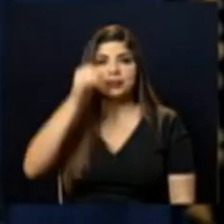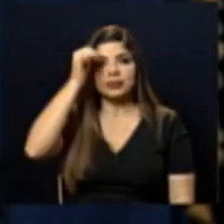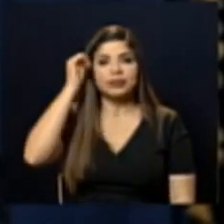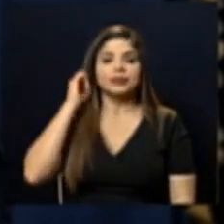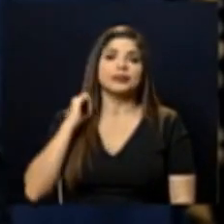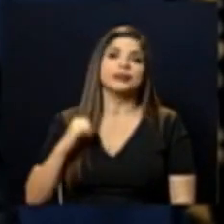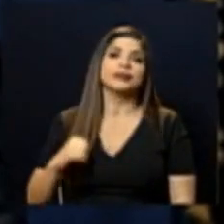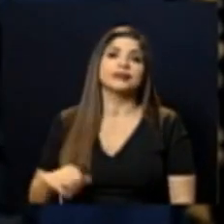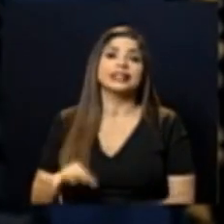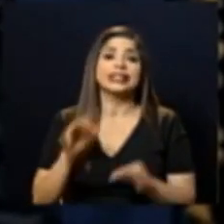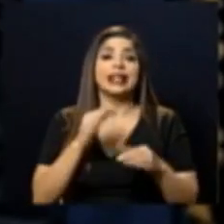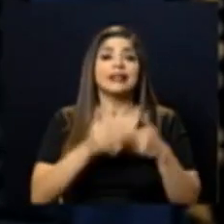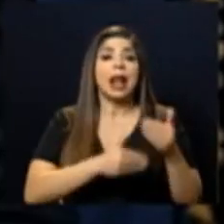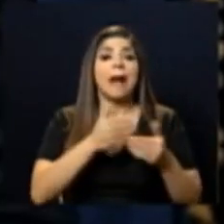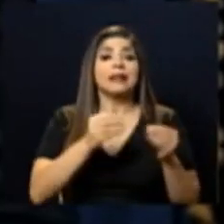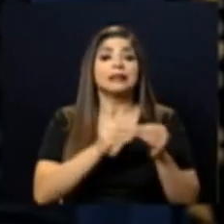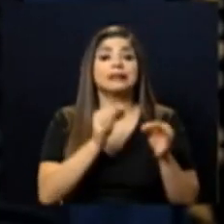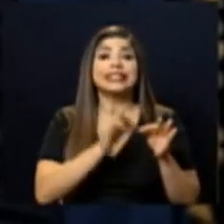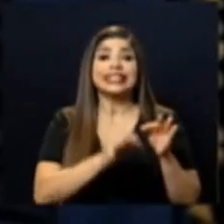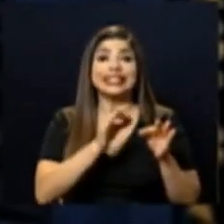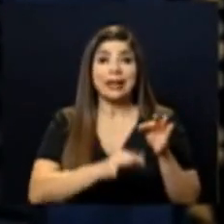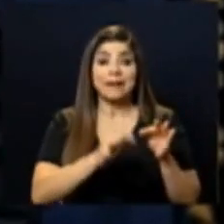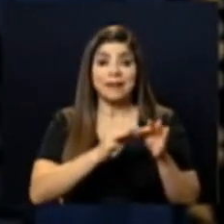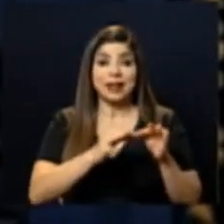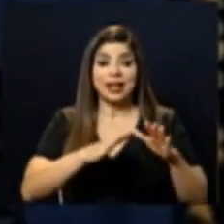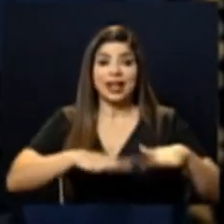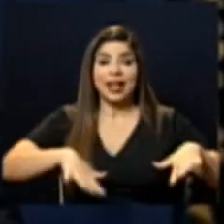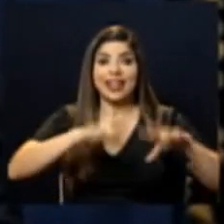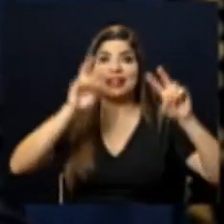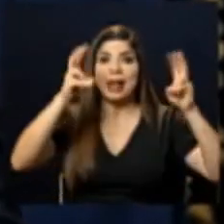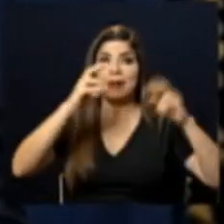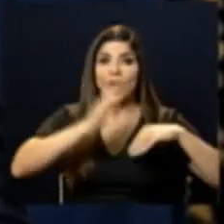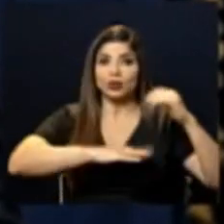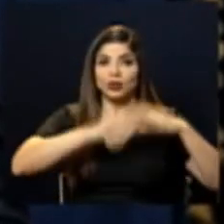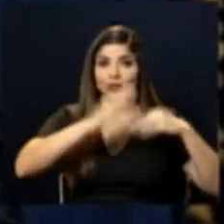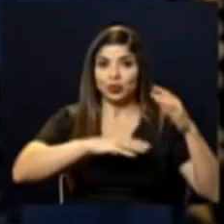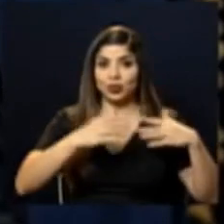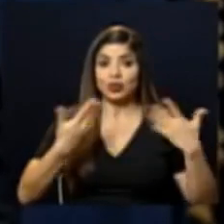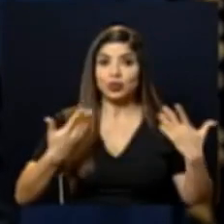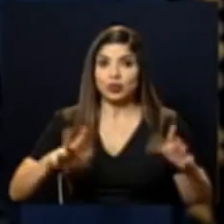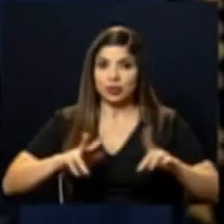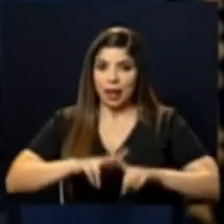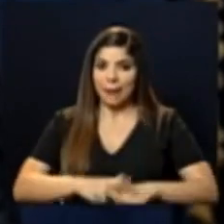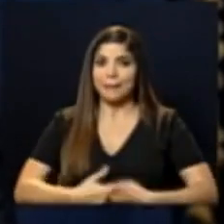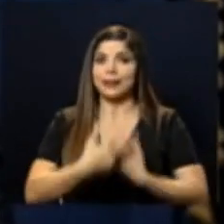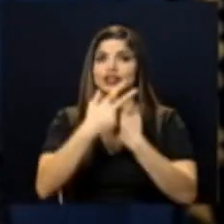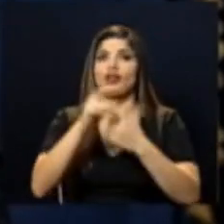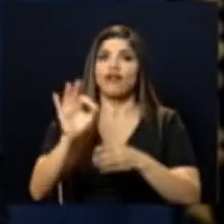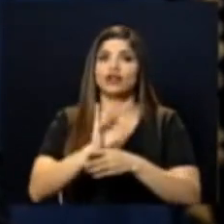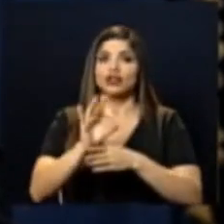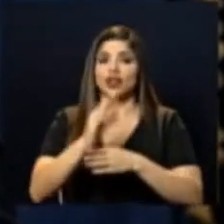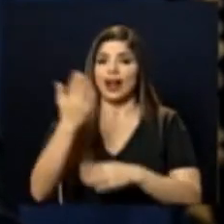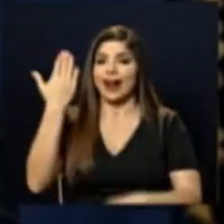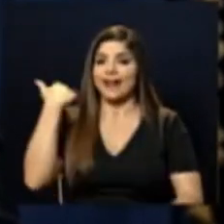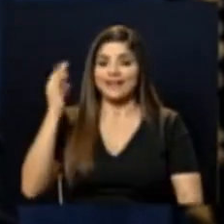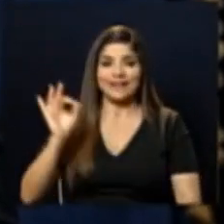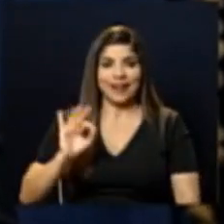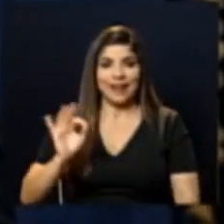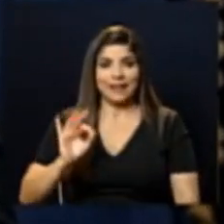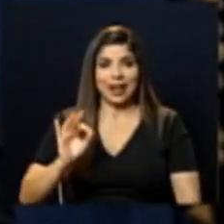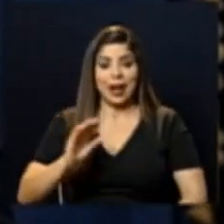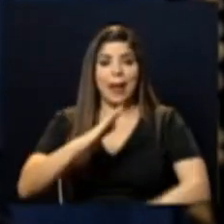En materia de simplificación de trámites en el sector construcción, se puso en funcionamiento en febrero